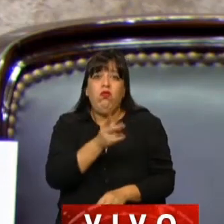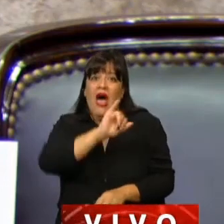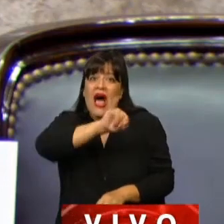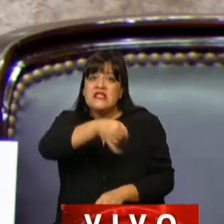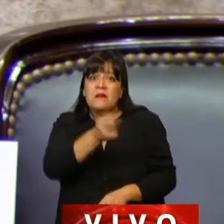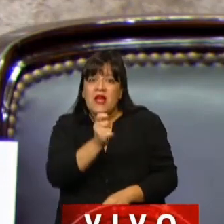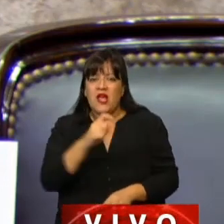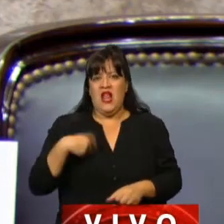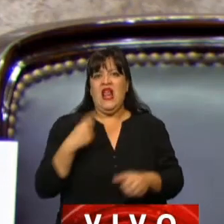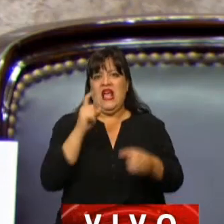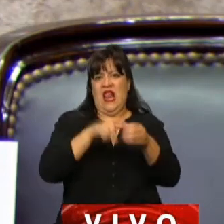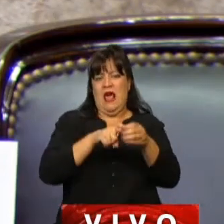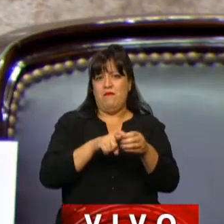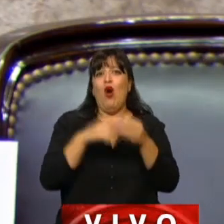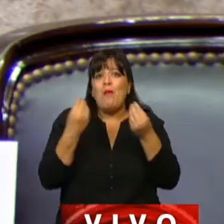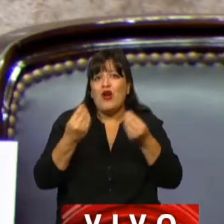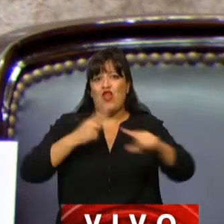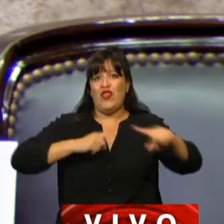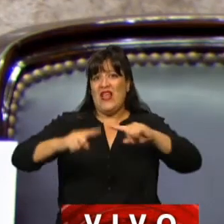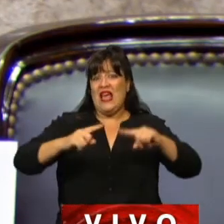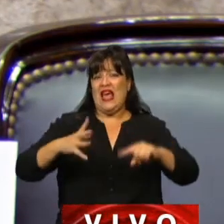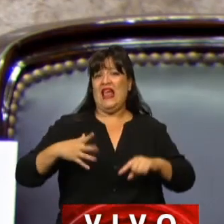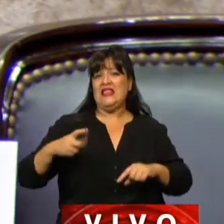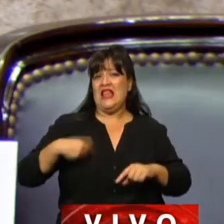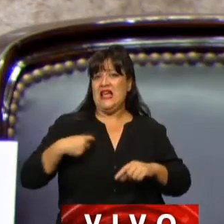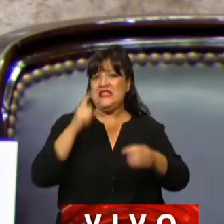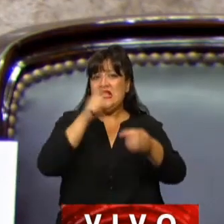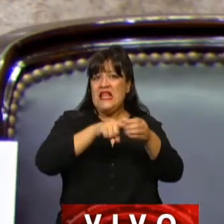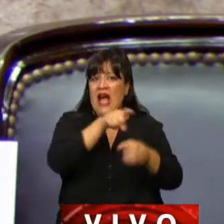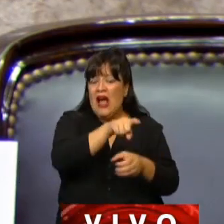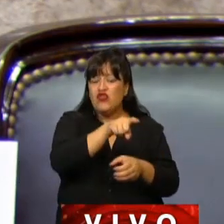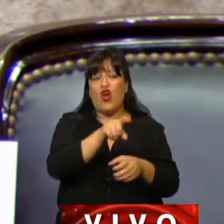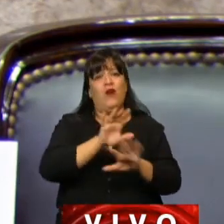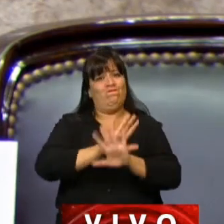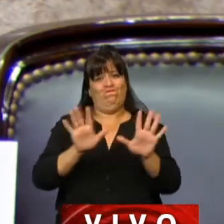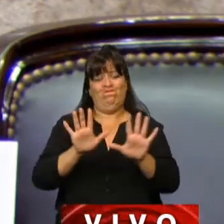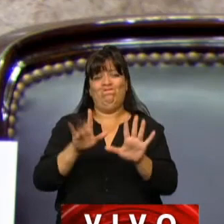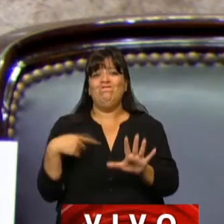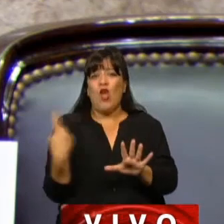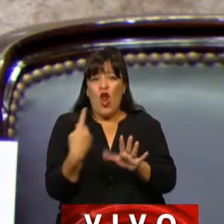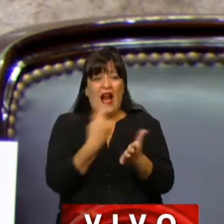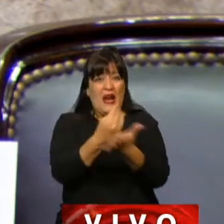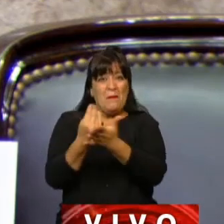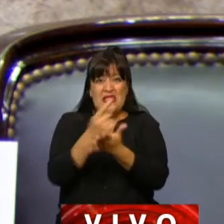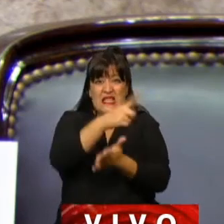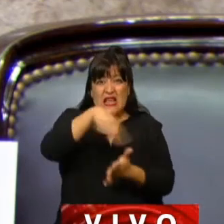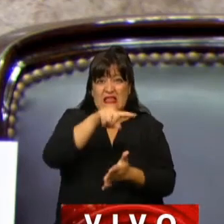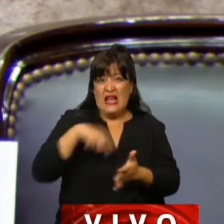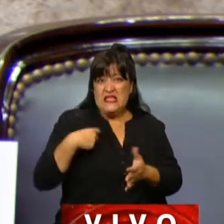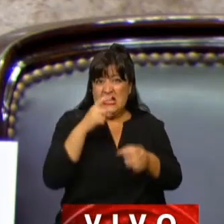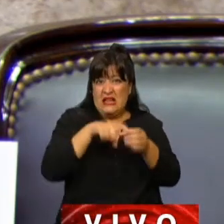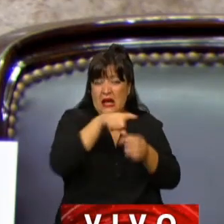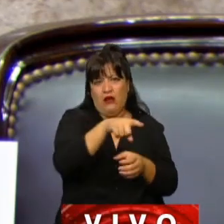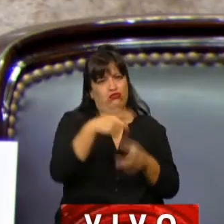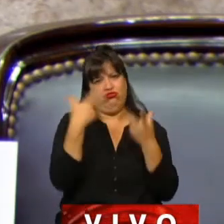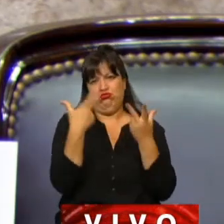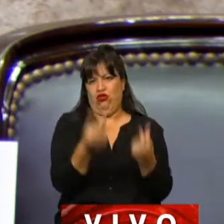presidente, esos dirigentes sindicales a los trabajadores no nos representan.